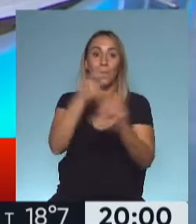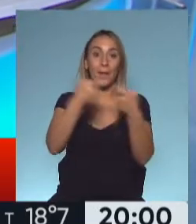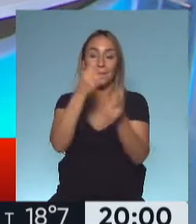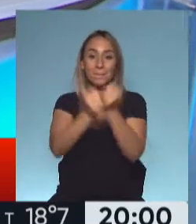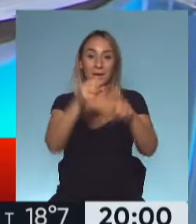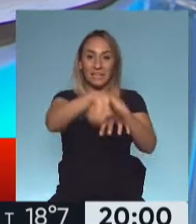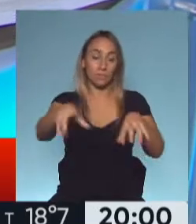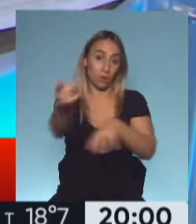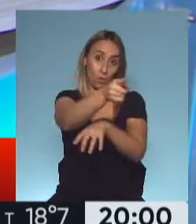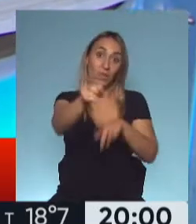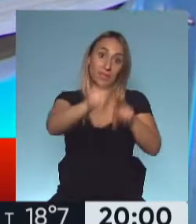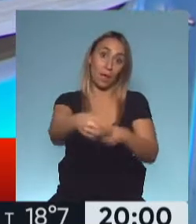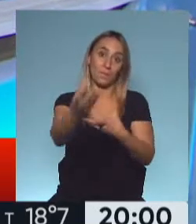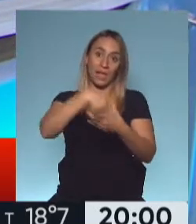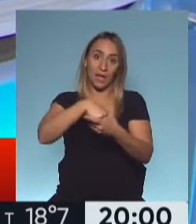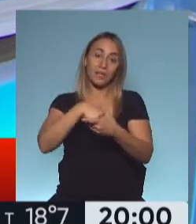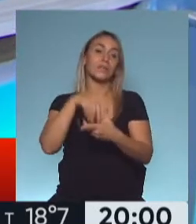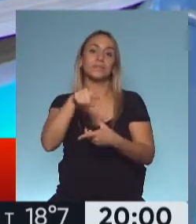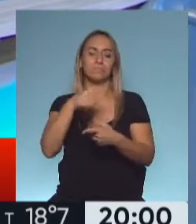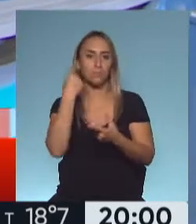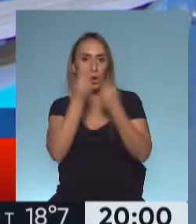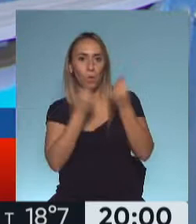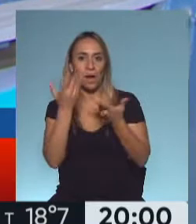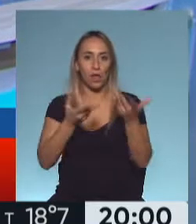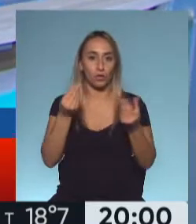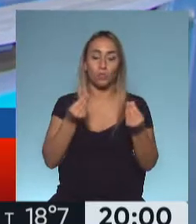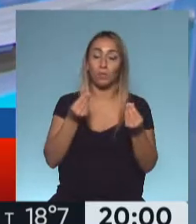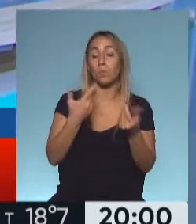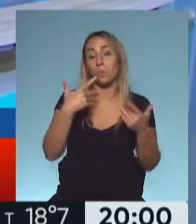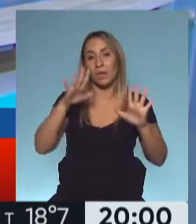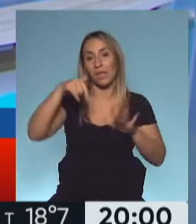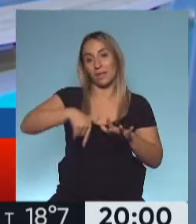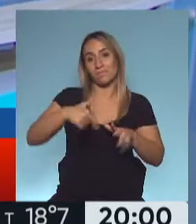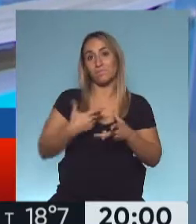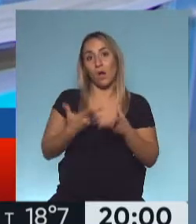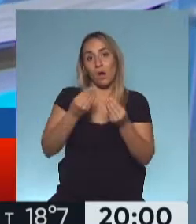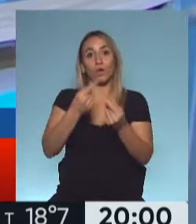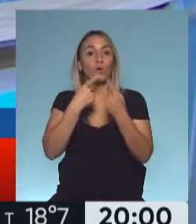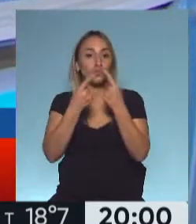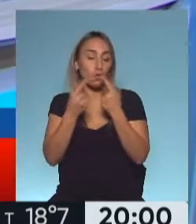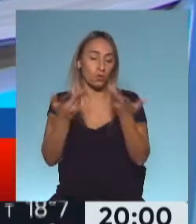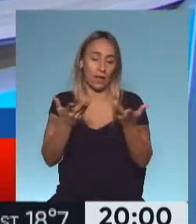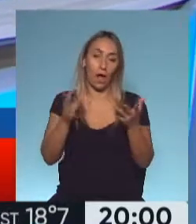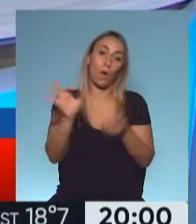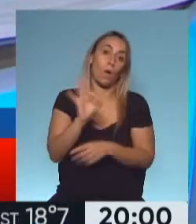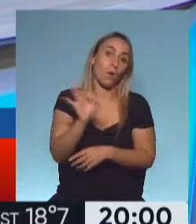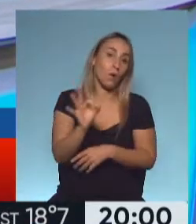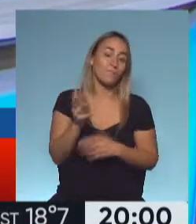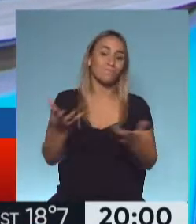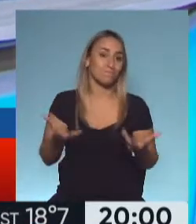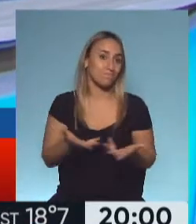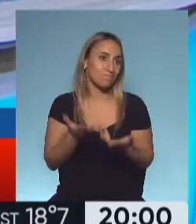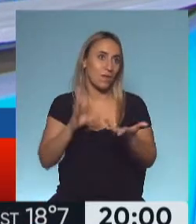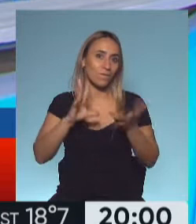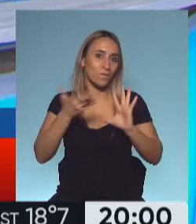parte de ellas y que están preocupados, aquí puedan tener también un canal de consultas o un canal de